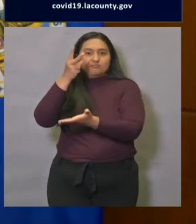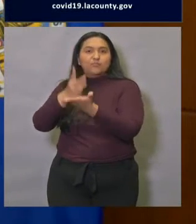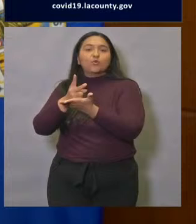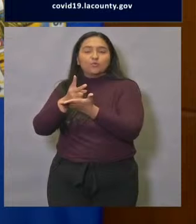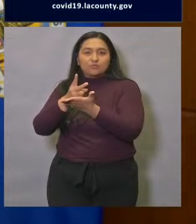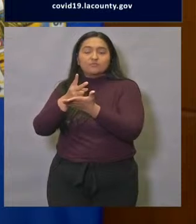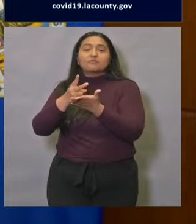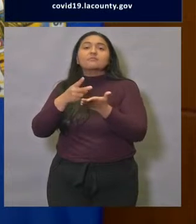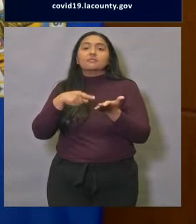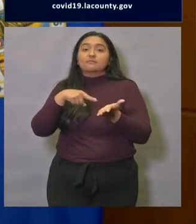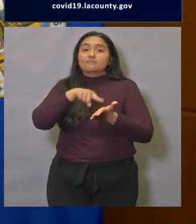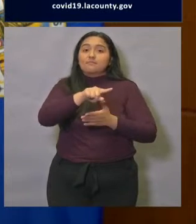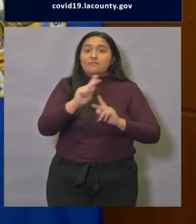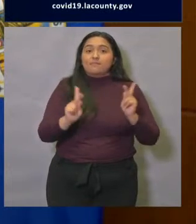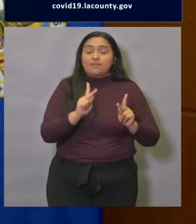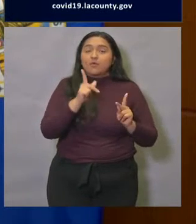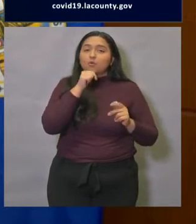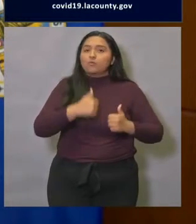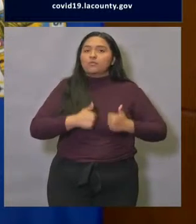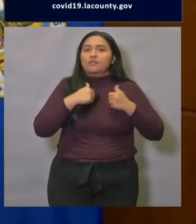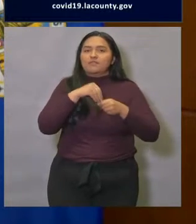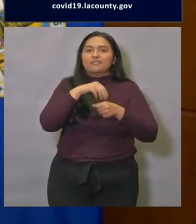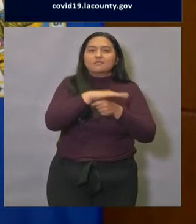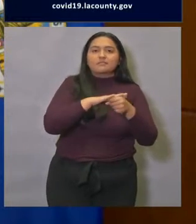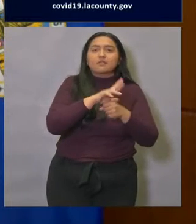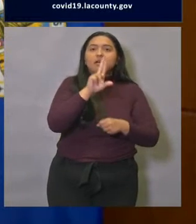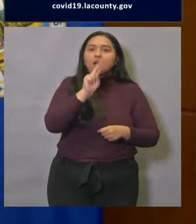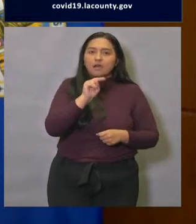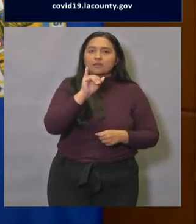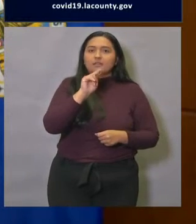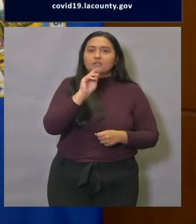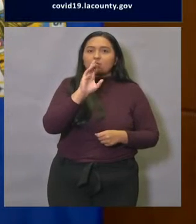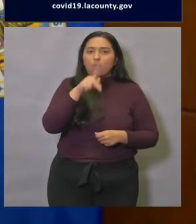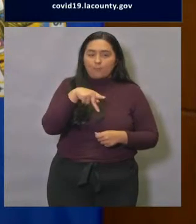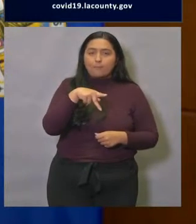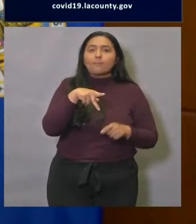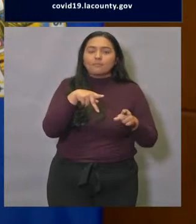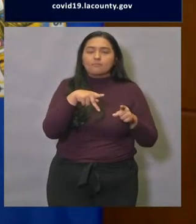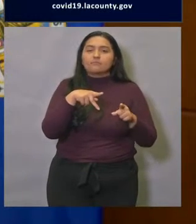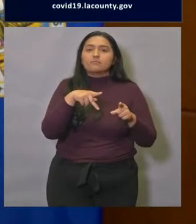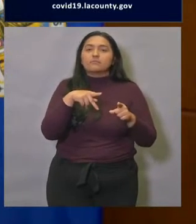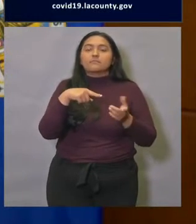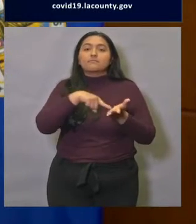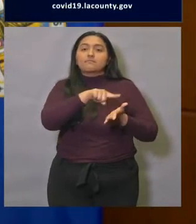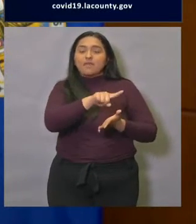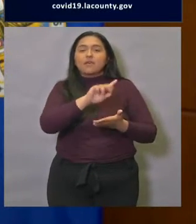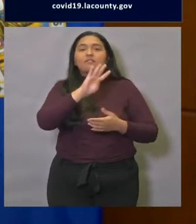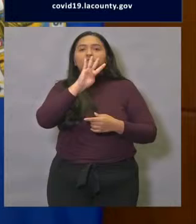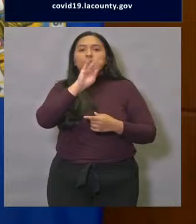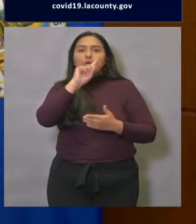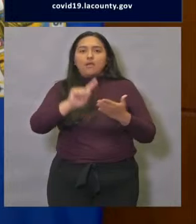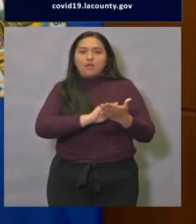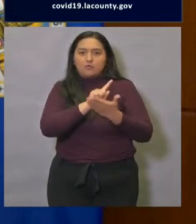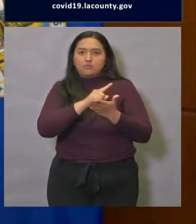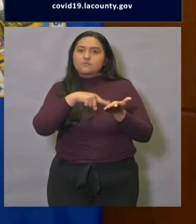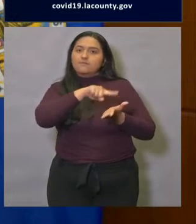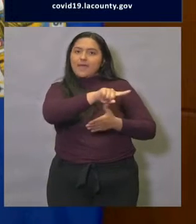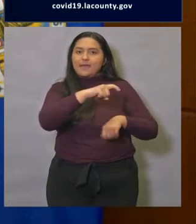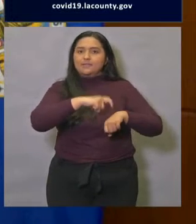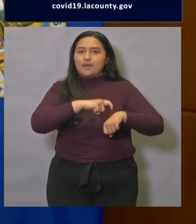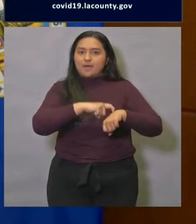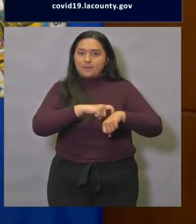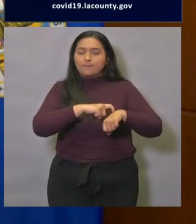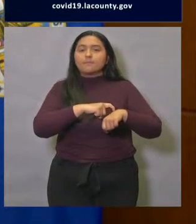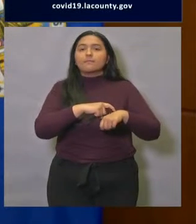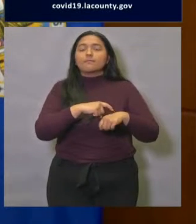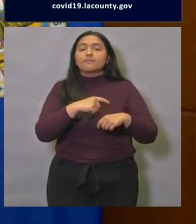no incorporadas que permitan hasta 4 horas de tiempo para pagado para